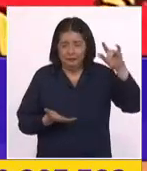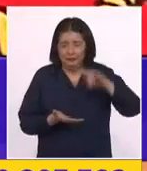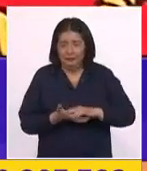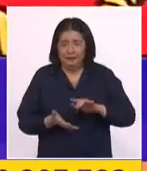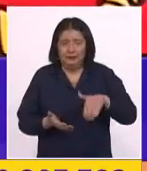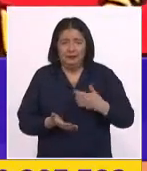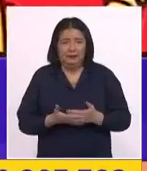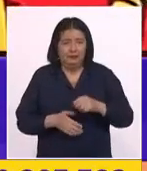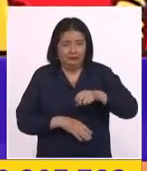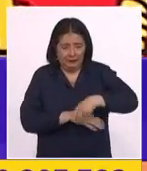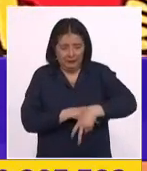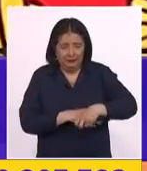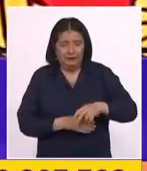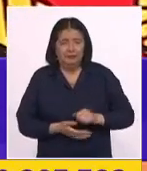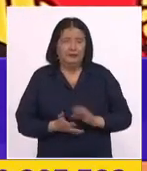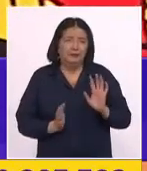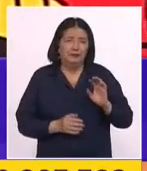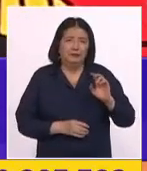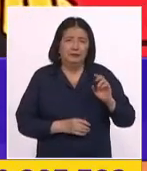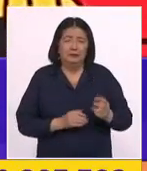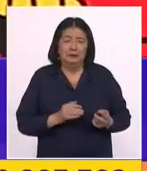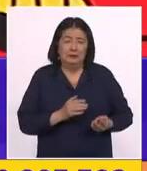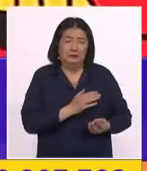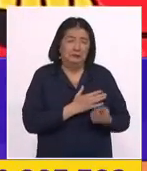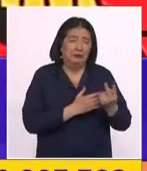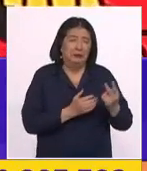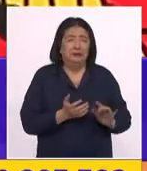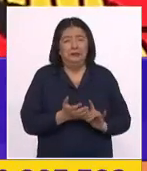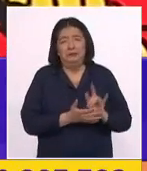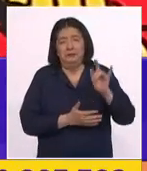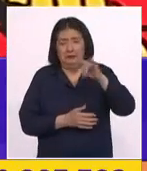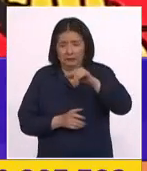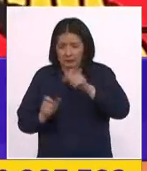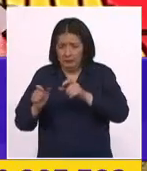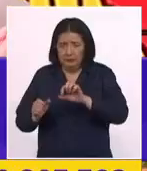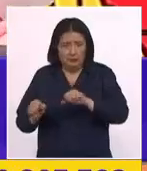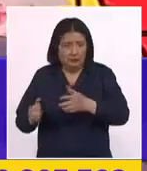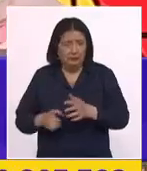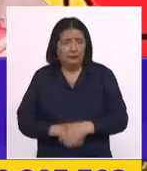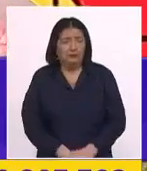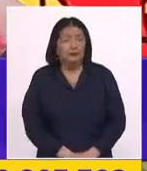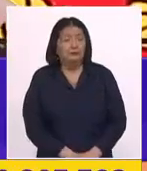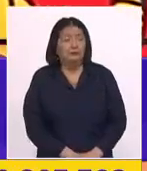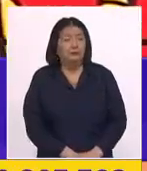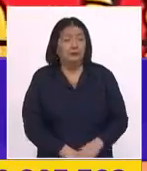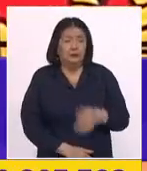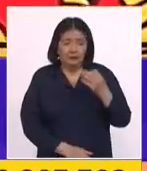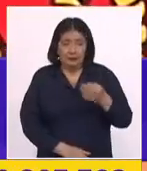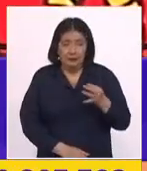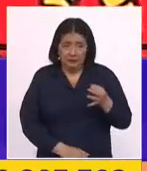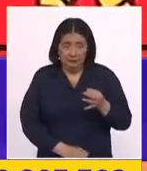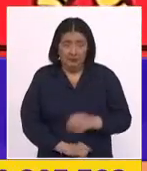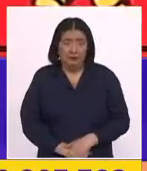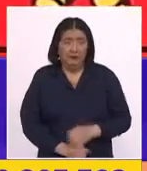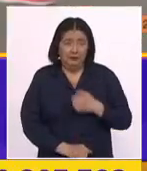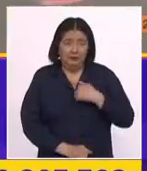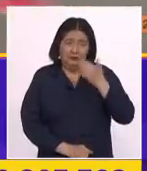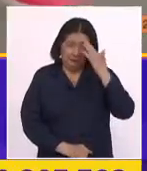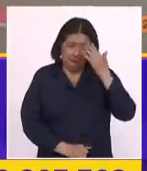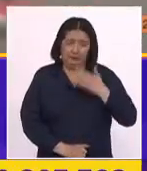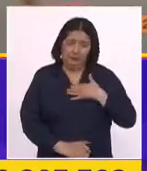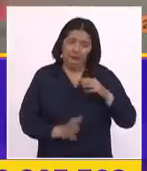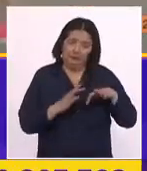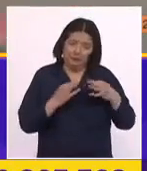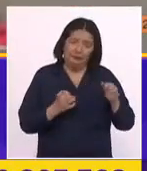más o menos medianoche, saliste 2 y tanto de la madrugada, pero la gente estaba ahí. Sí, la verdad es que yo sabía que mi familia iba a